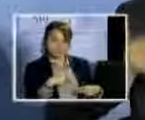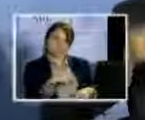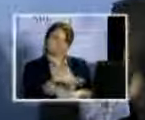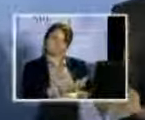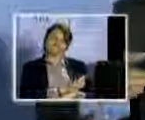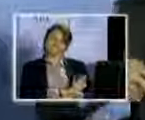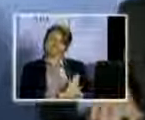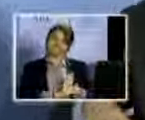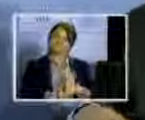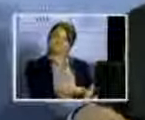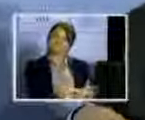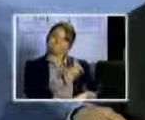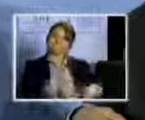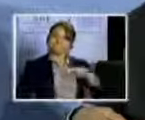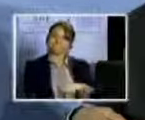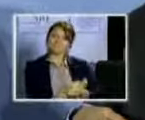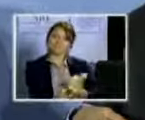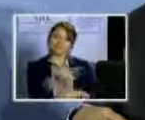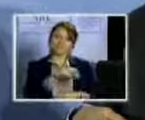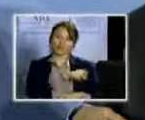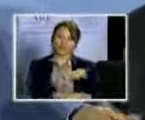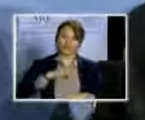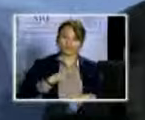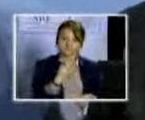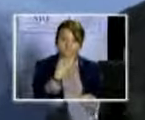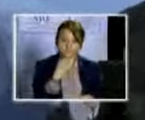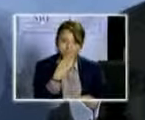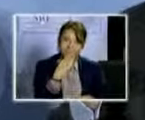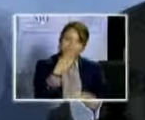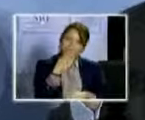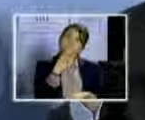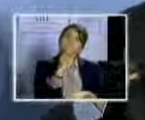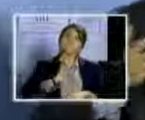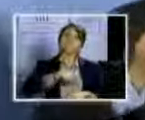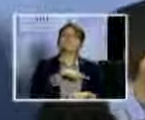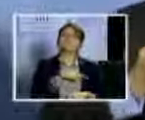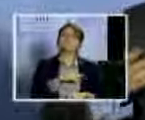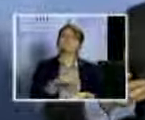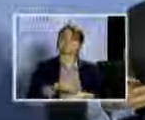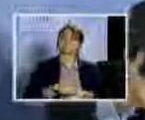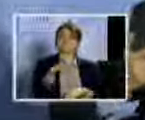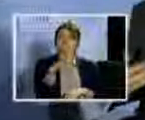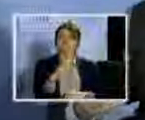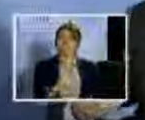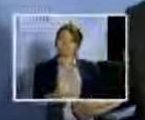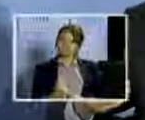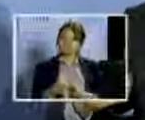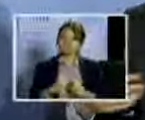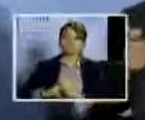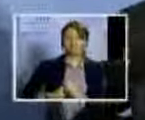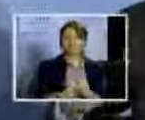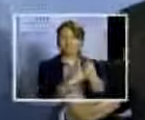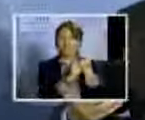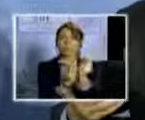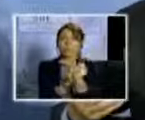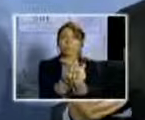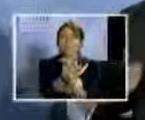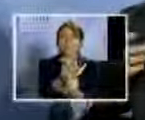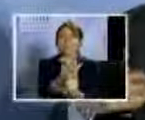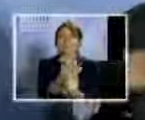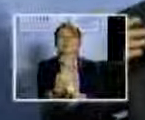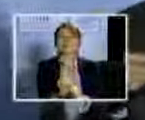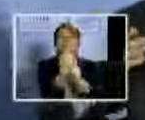¿qué duda cabe nuevamente de que debemos fortalecer el único órgano supranacional con que